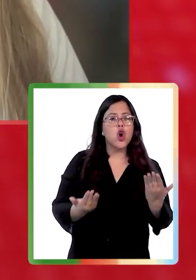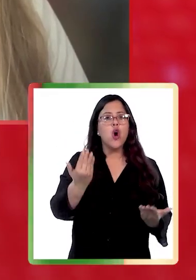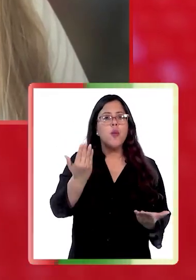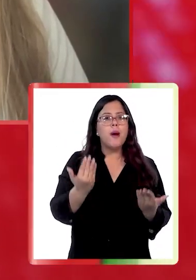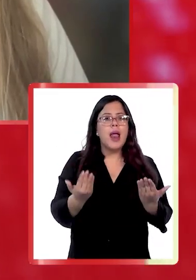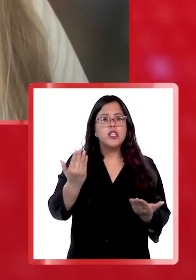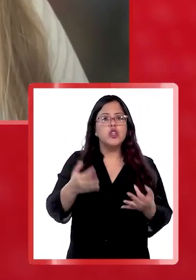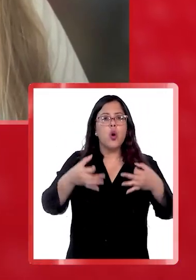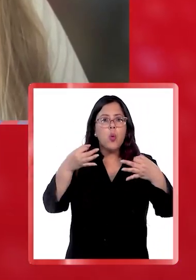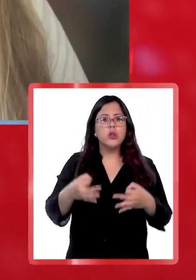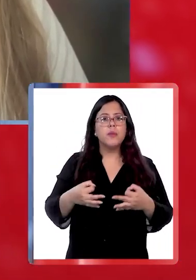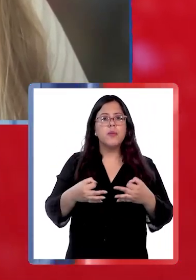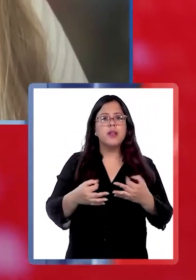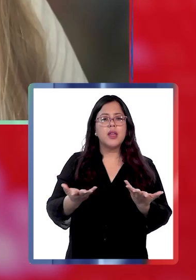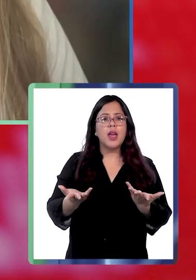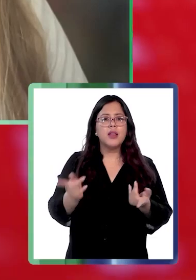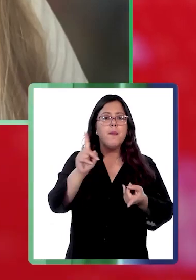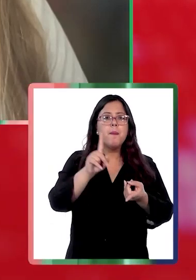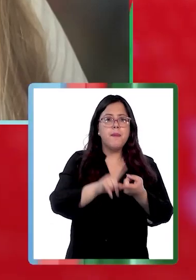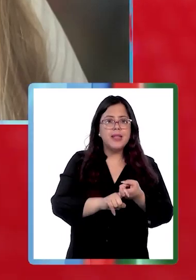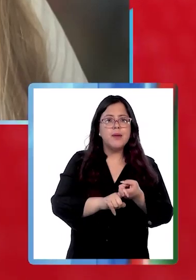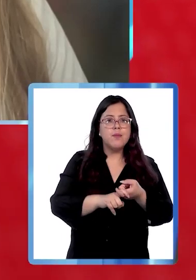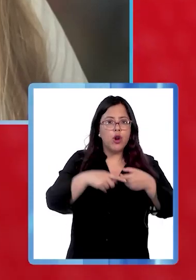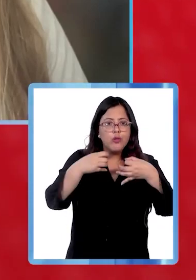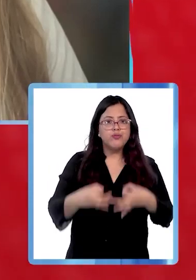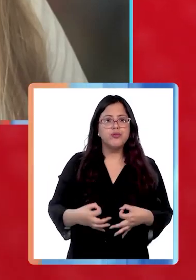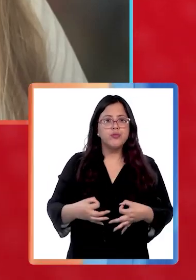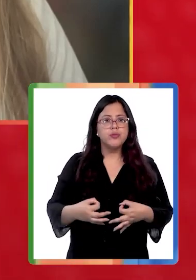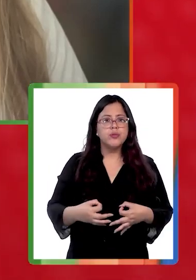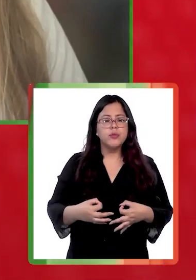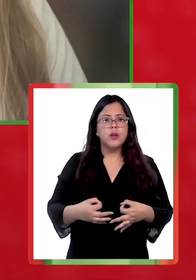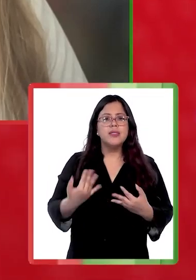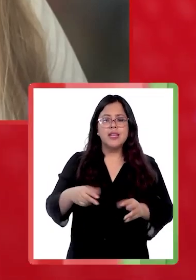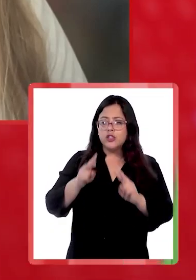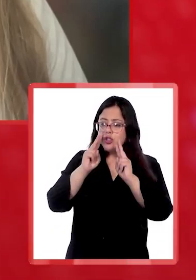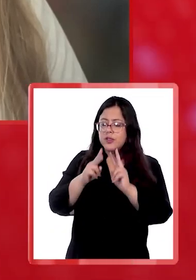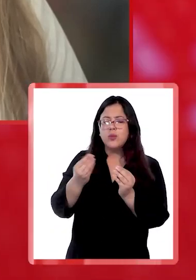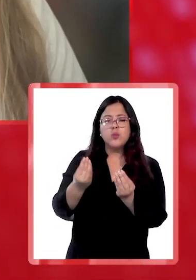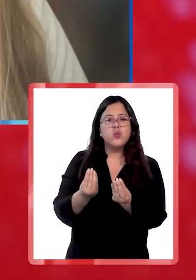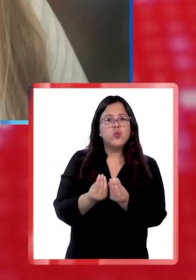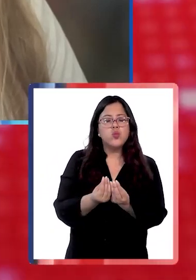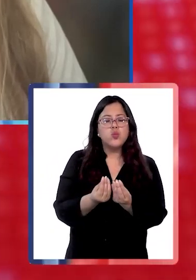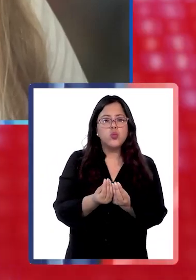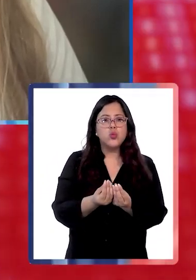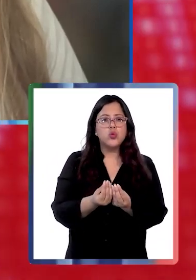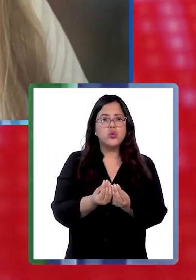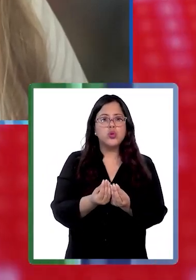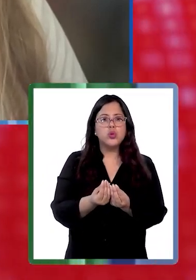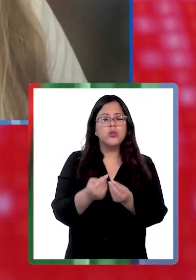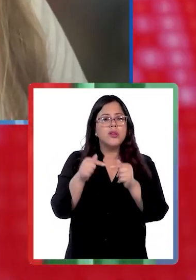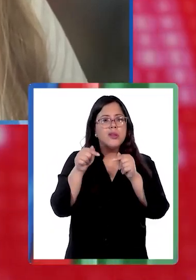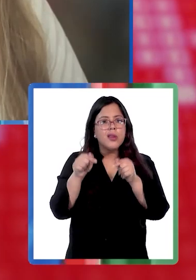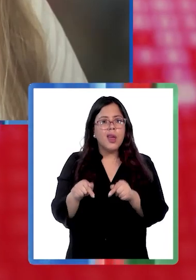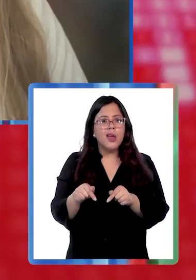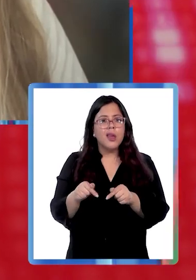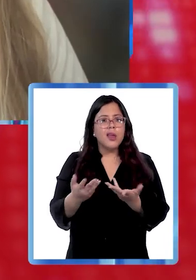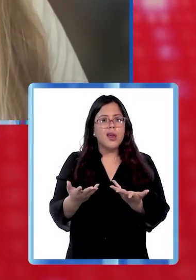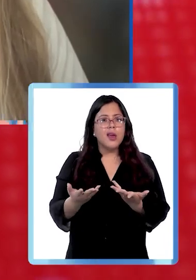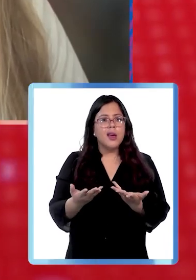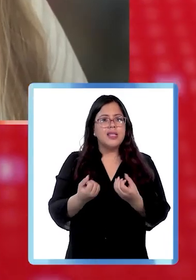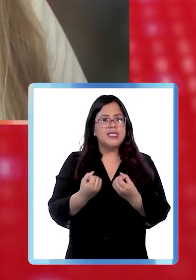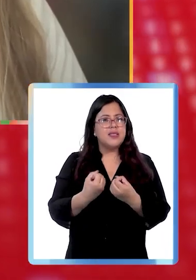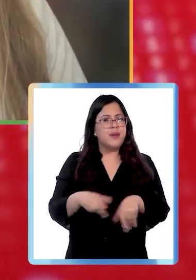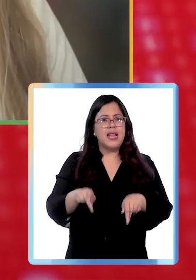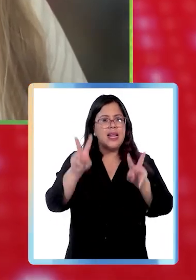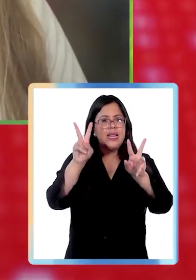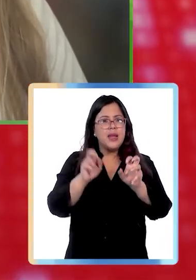a comparación a lo que vendría a darse en los casos de los matrimonios consolidados, porque he visto muchos casos que ahí es donde